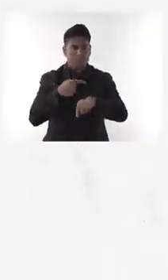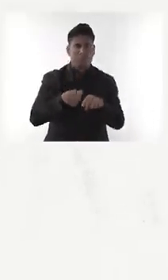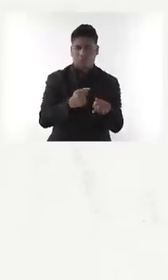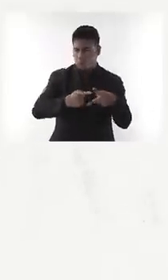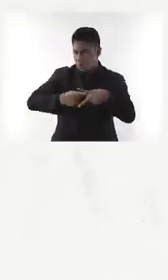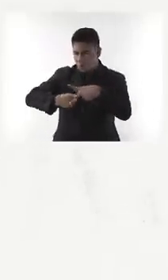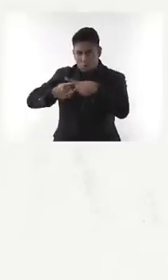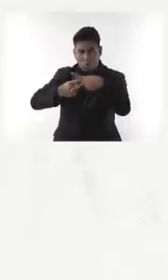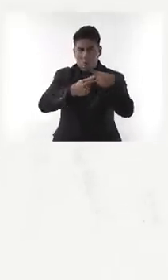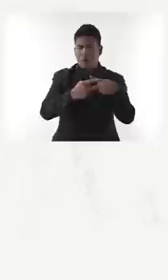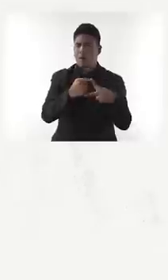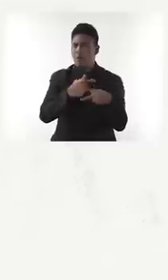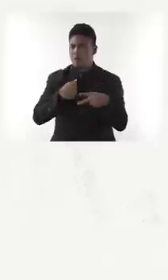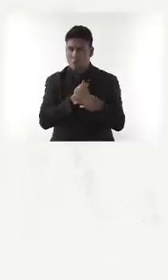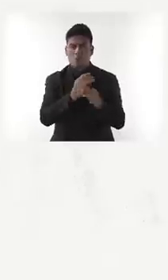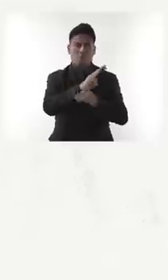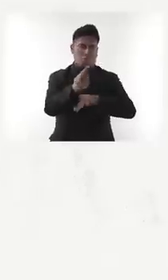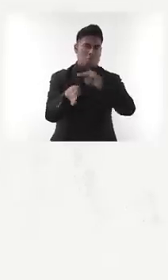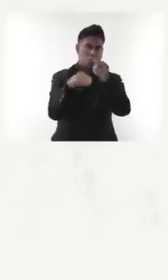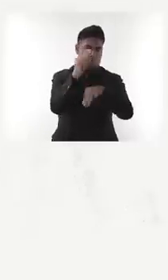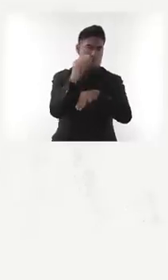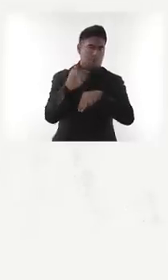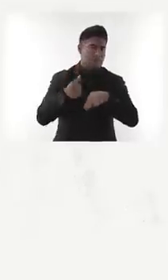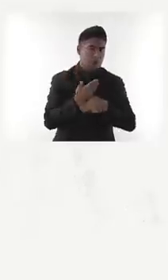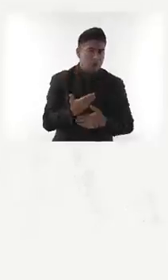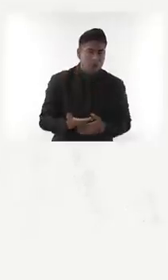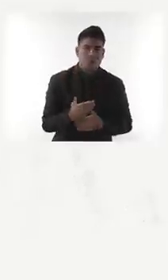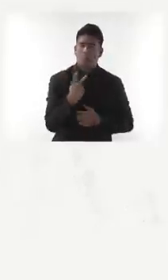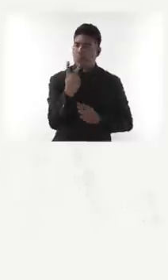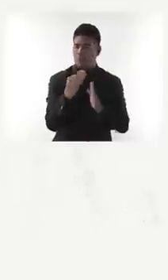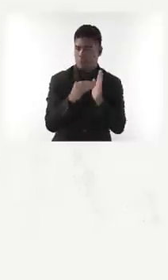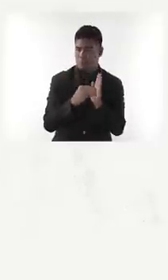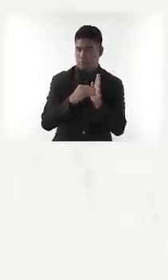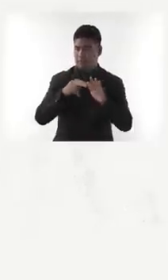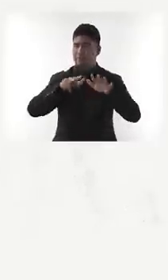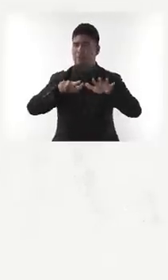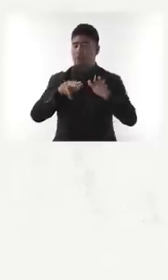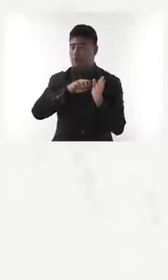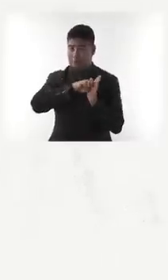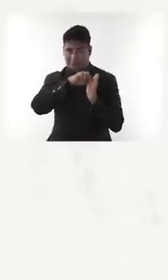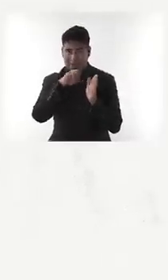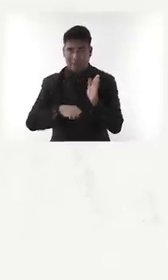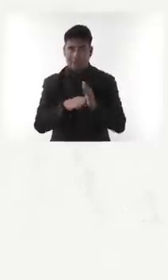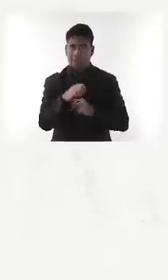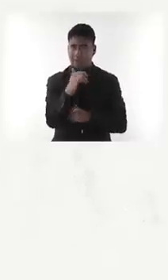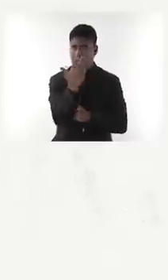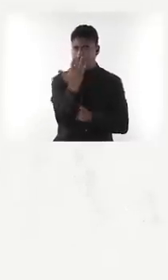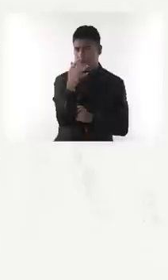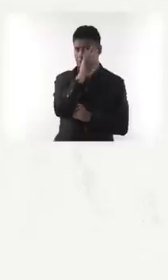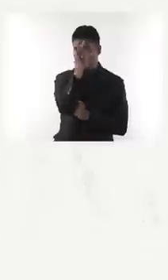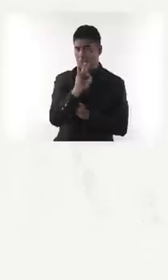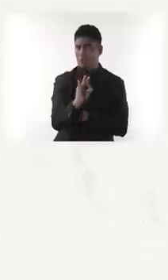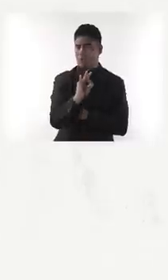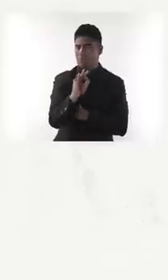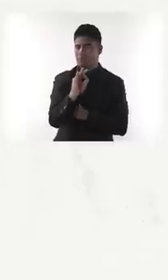ligas top del mundo. En el 2018, como ejemplo, el 52% de los